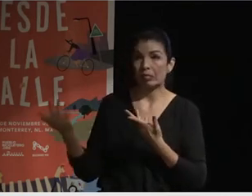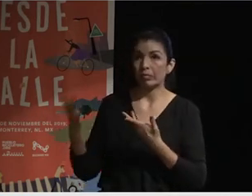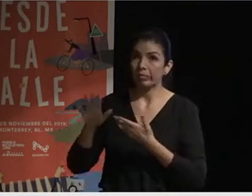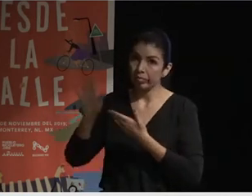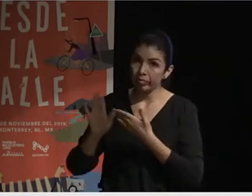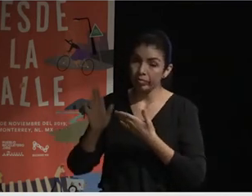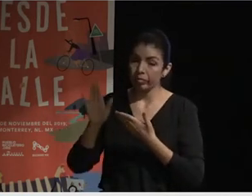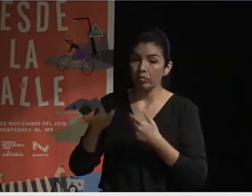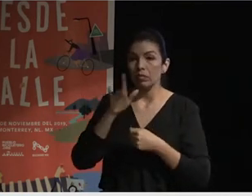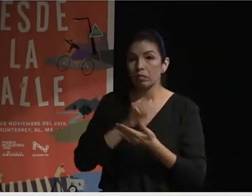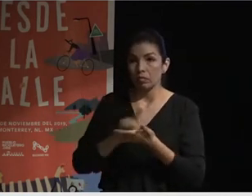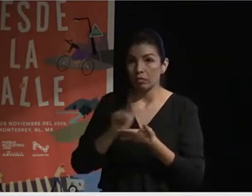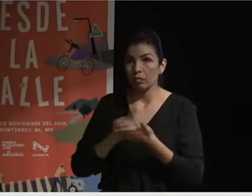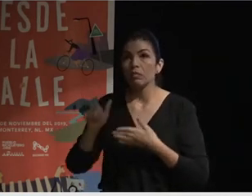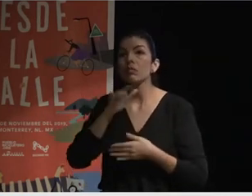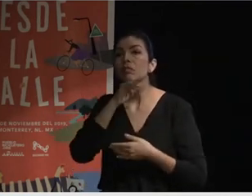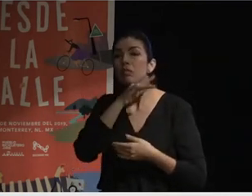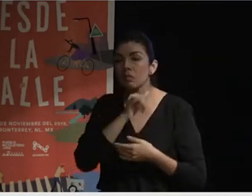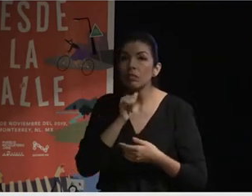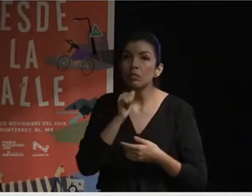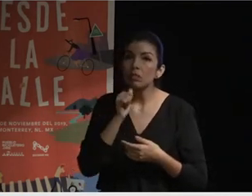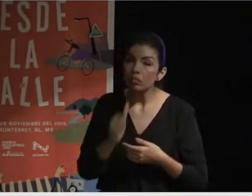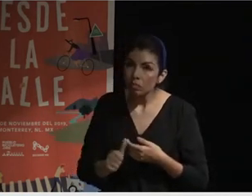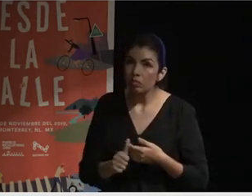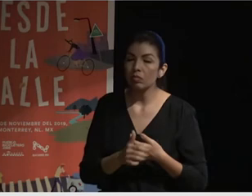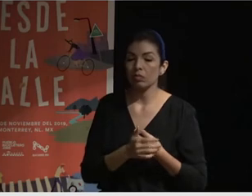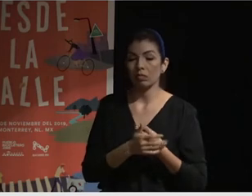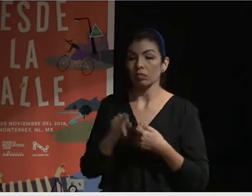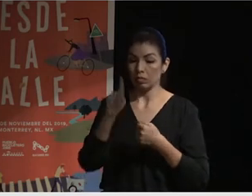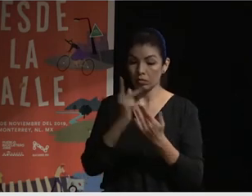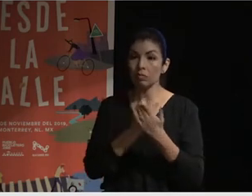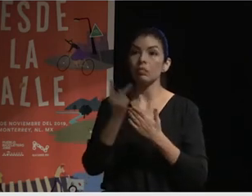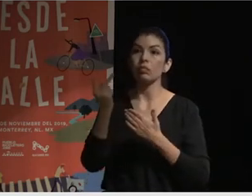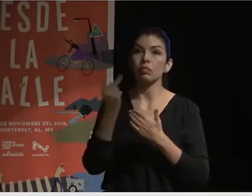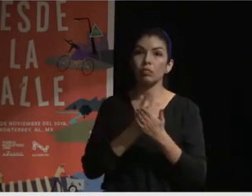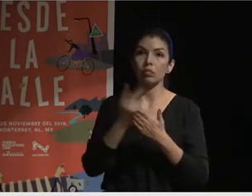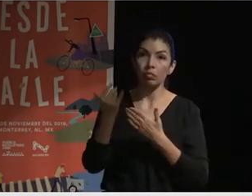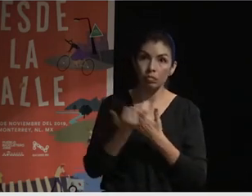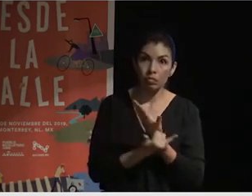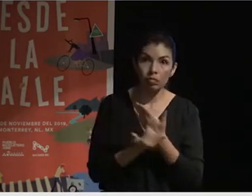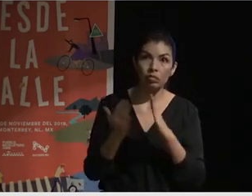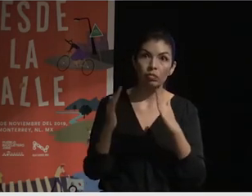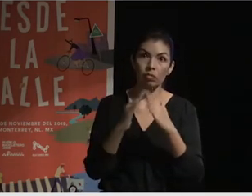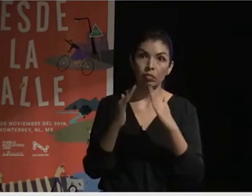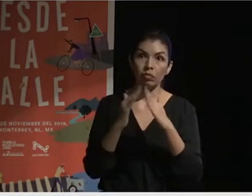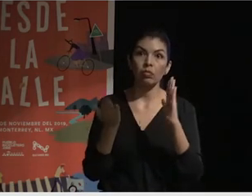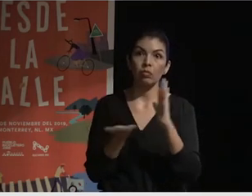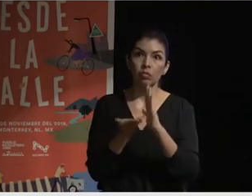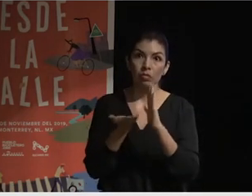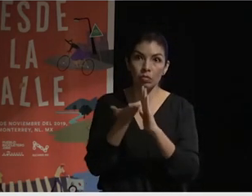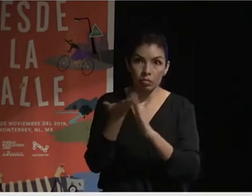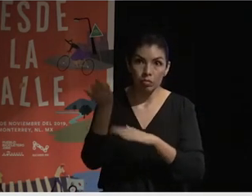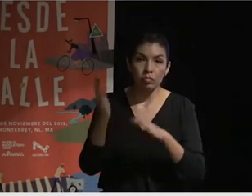interesante es que el programa sí plantea que cooperativas de vivienda constituidas le entren. Es decir, nos están diciendo, bueno,